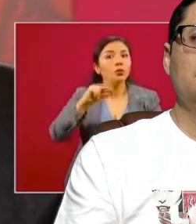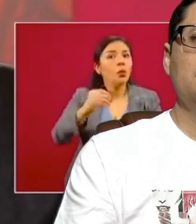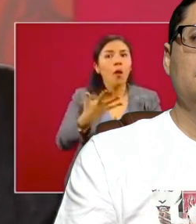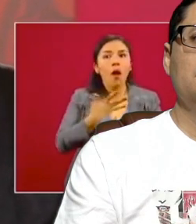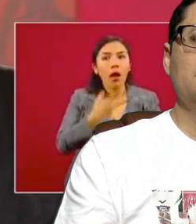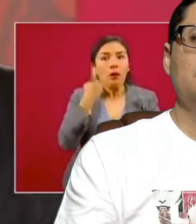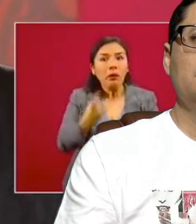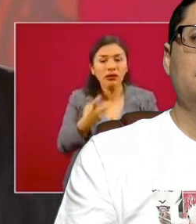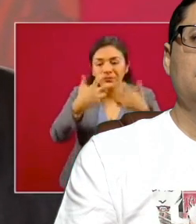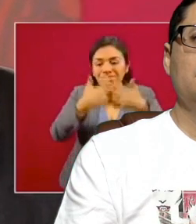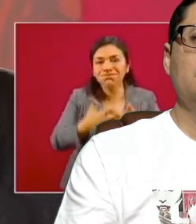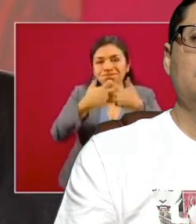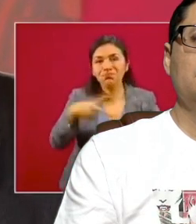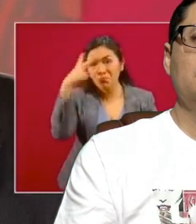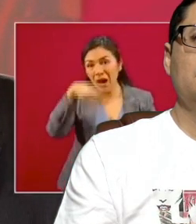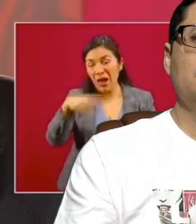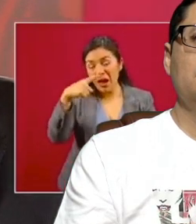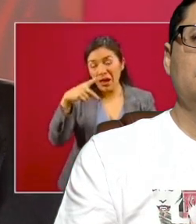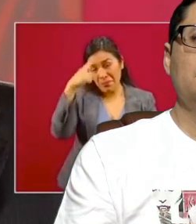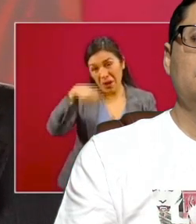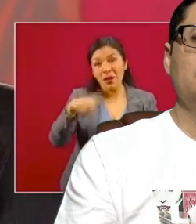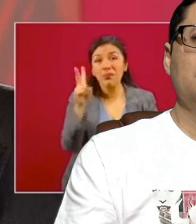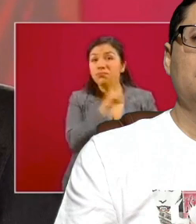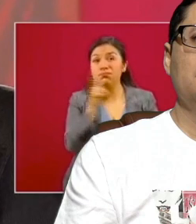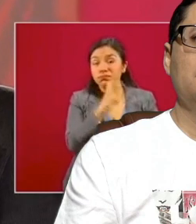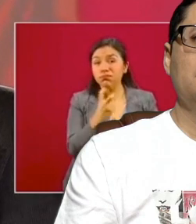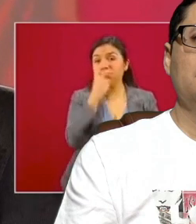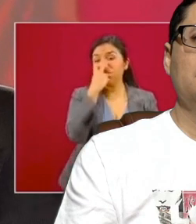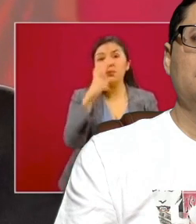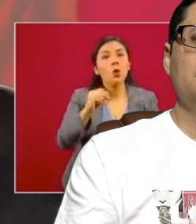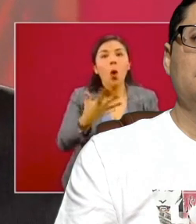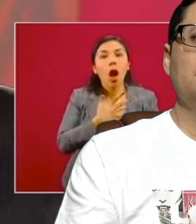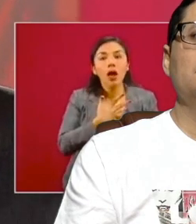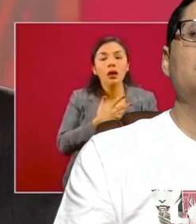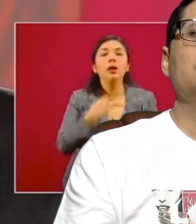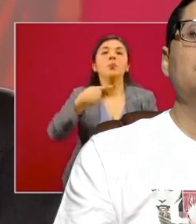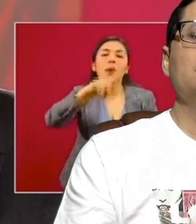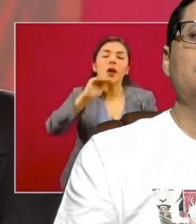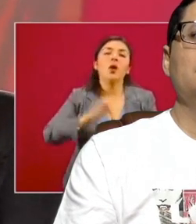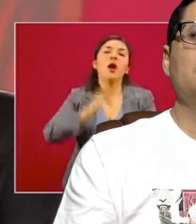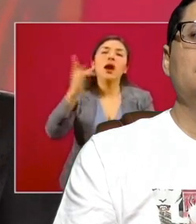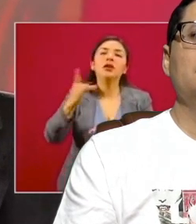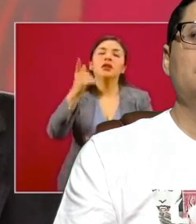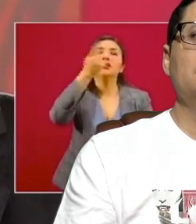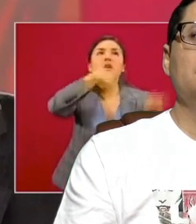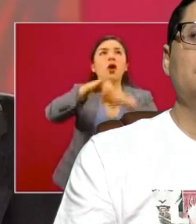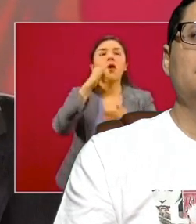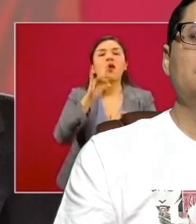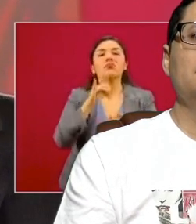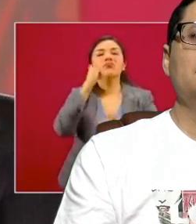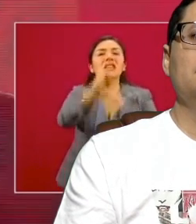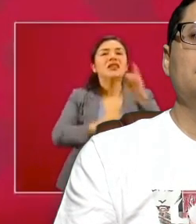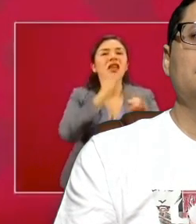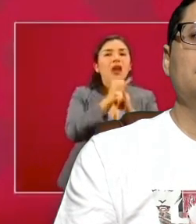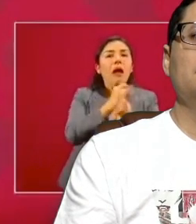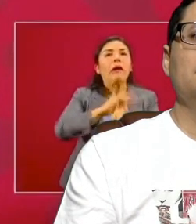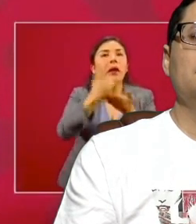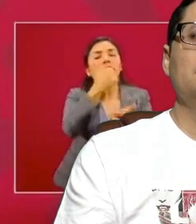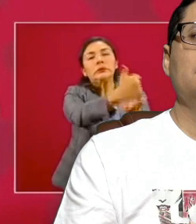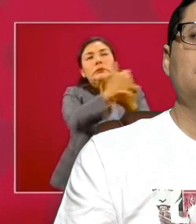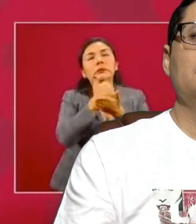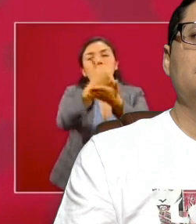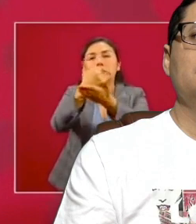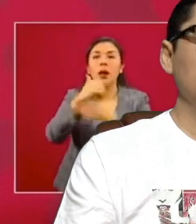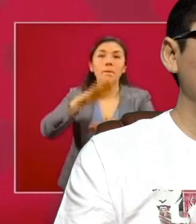estos equipos, gracias a la solidaridad internacional se pudieron conseguir en los momentos